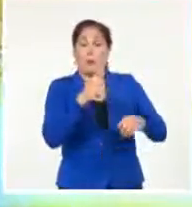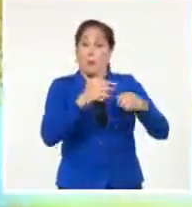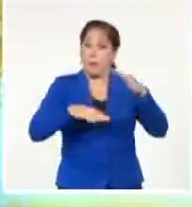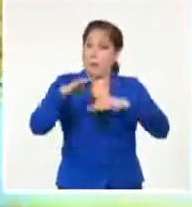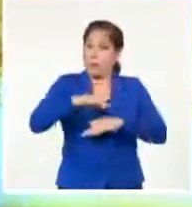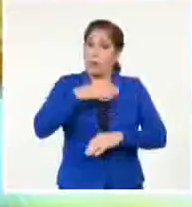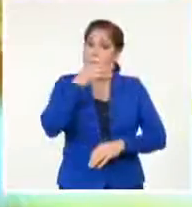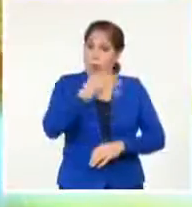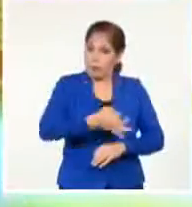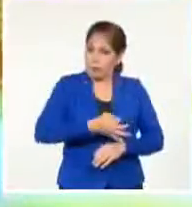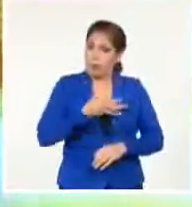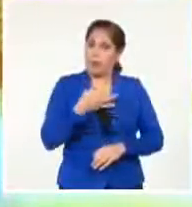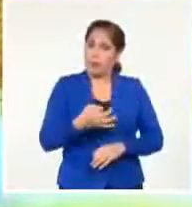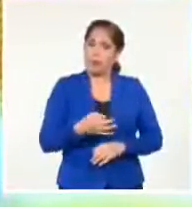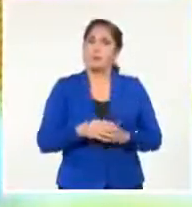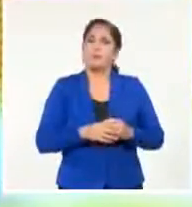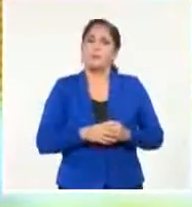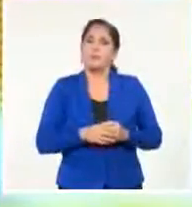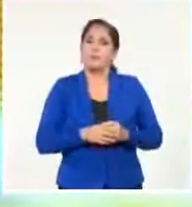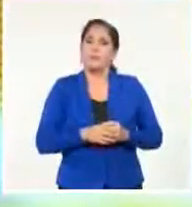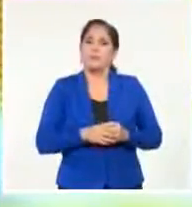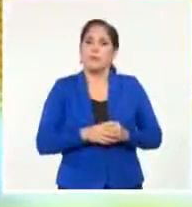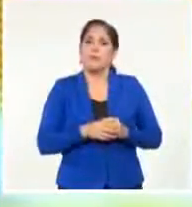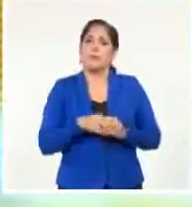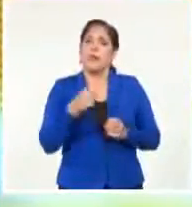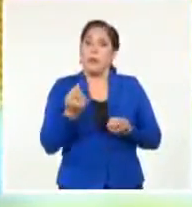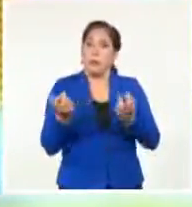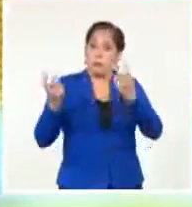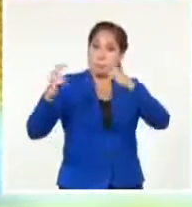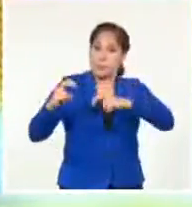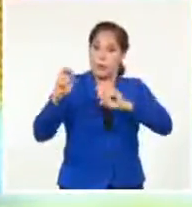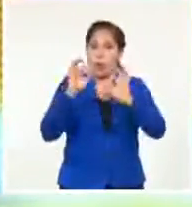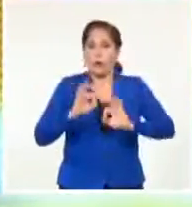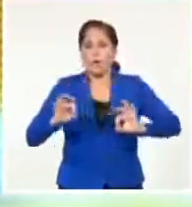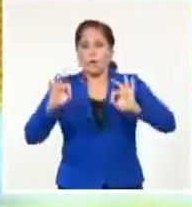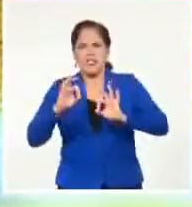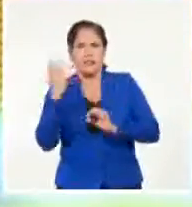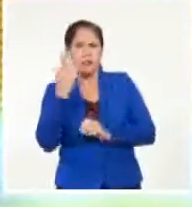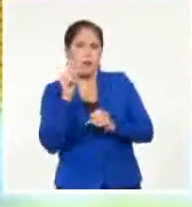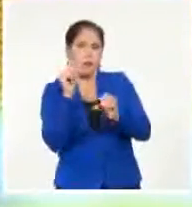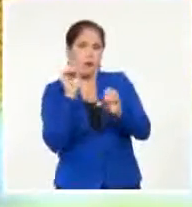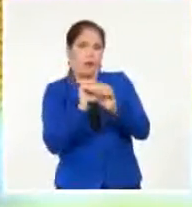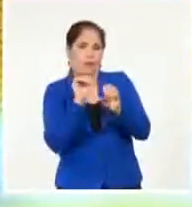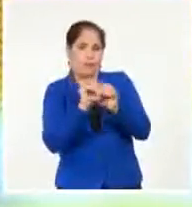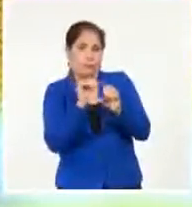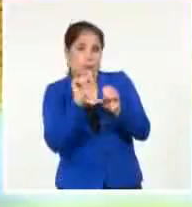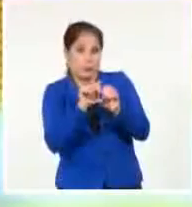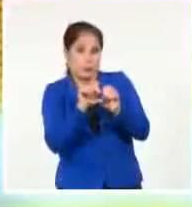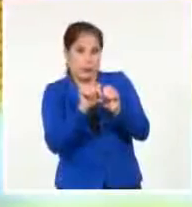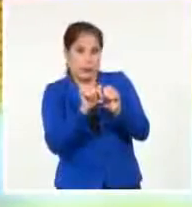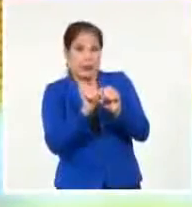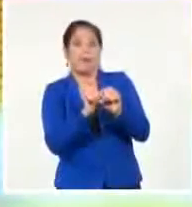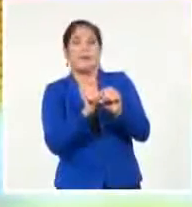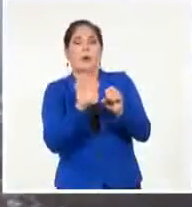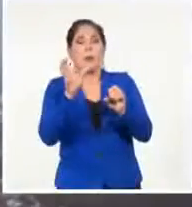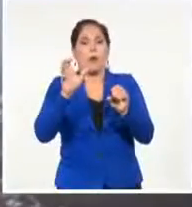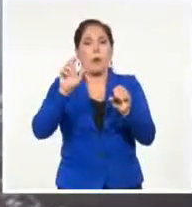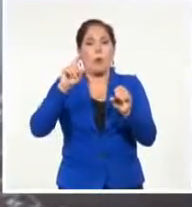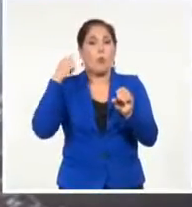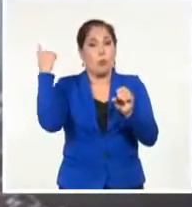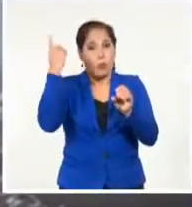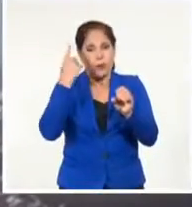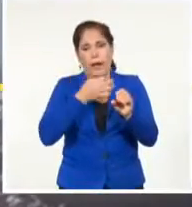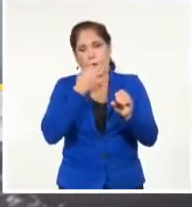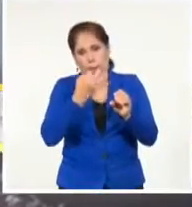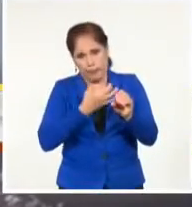Shmyhal, durante la segunda mesa ministerial organizada por el Fondo Monetario Internacional y el Banco Mundial.